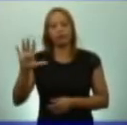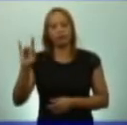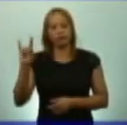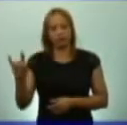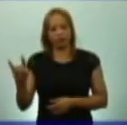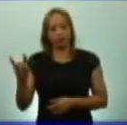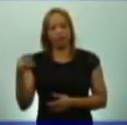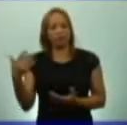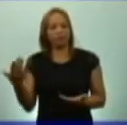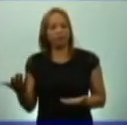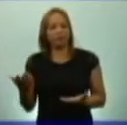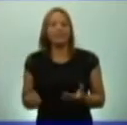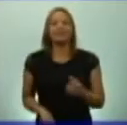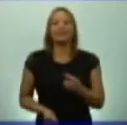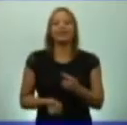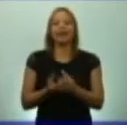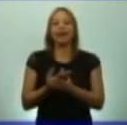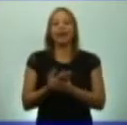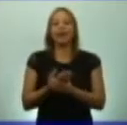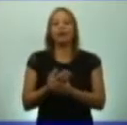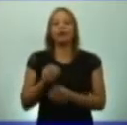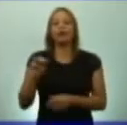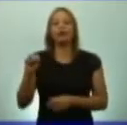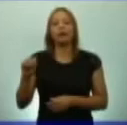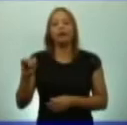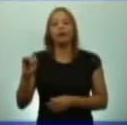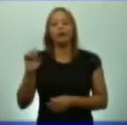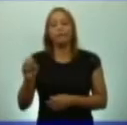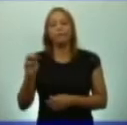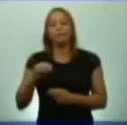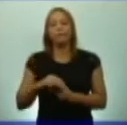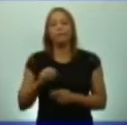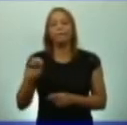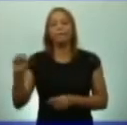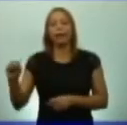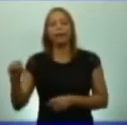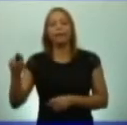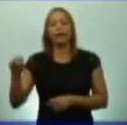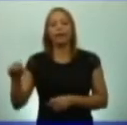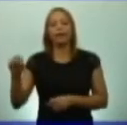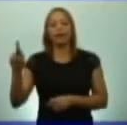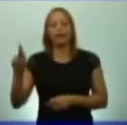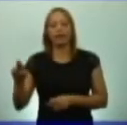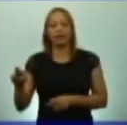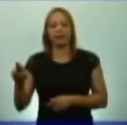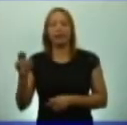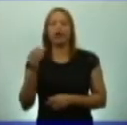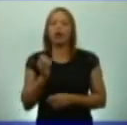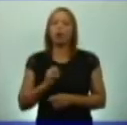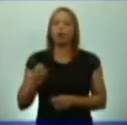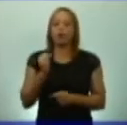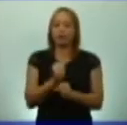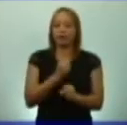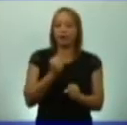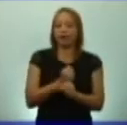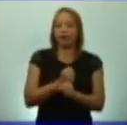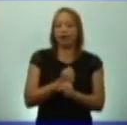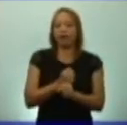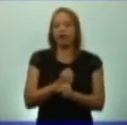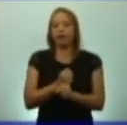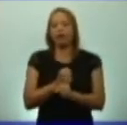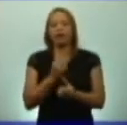1959 se crearon las milicias nacionales revolucionarias. Obreros, campesinos y